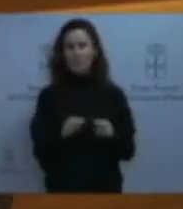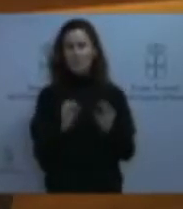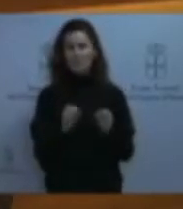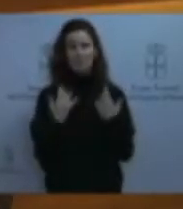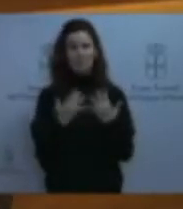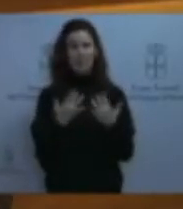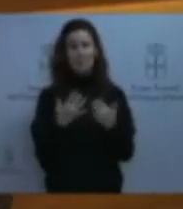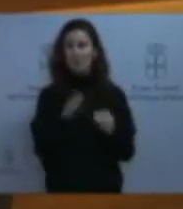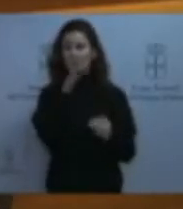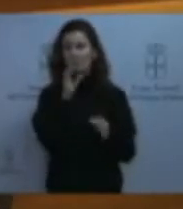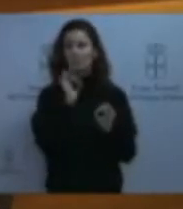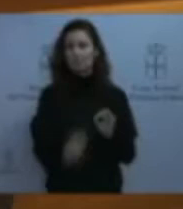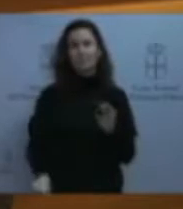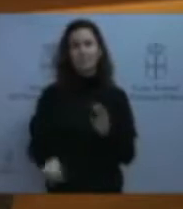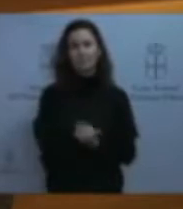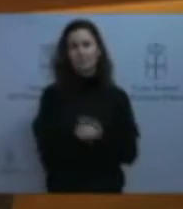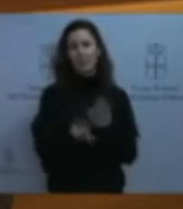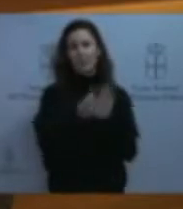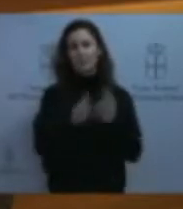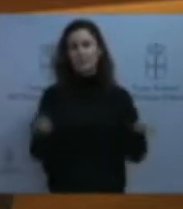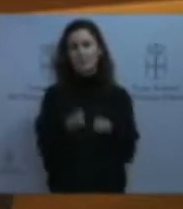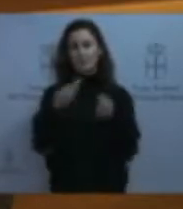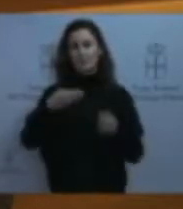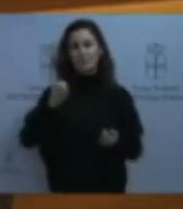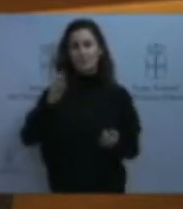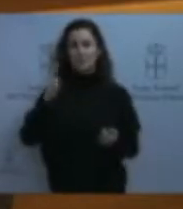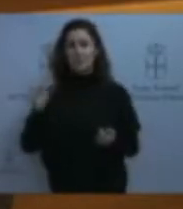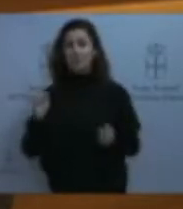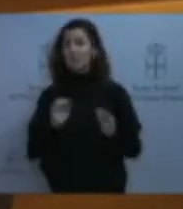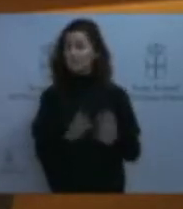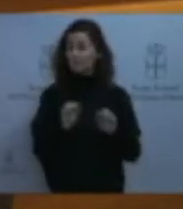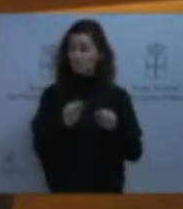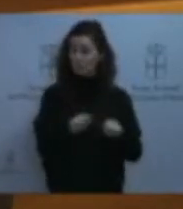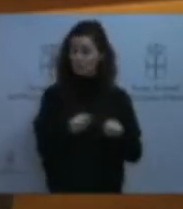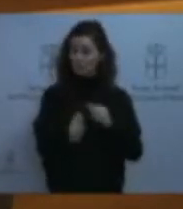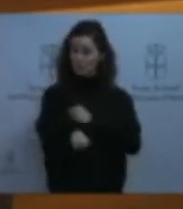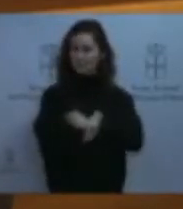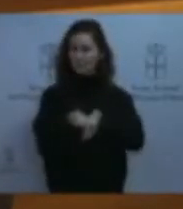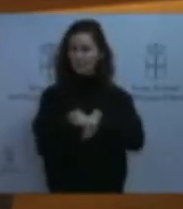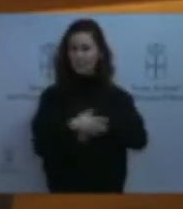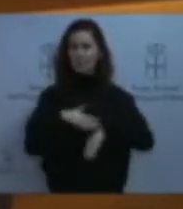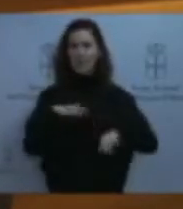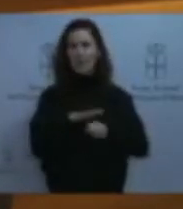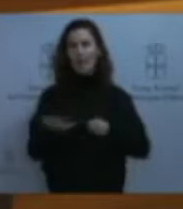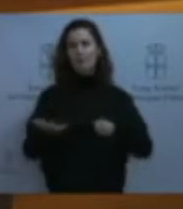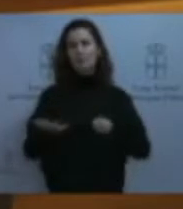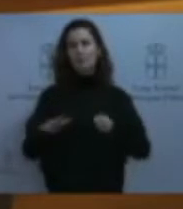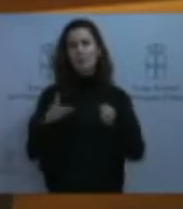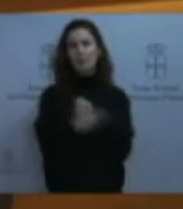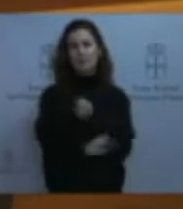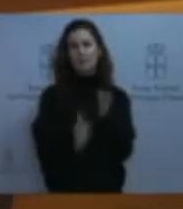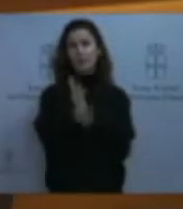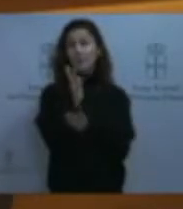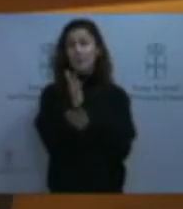de ley y en publicarla en el BOPA, pero, sin embargo, sus propias estrategias en materia de prevención de